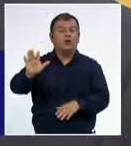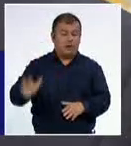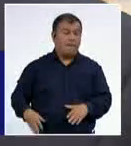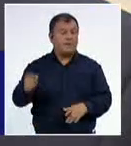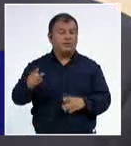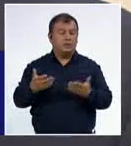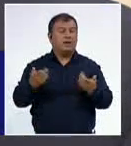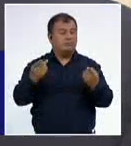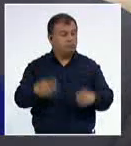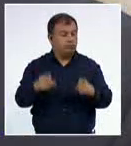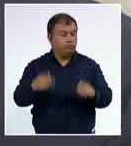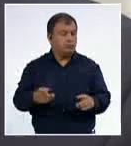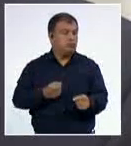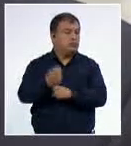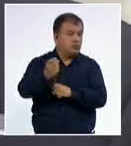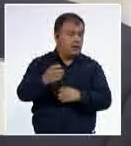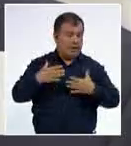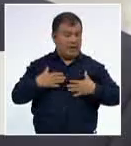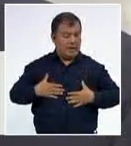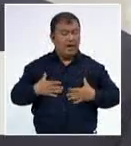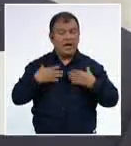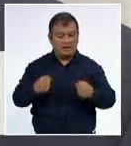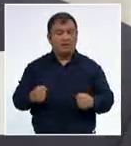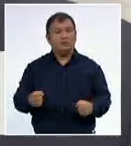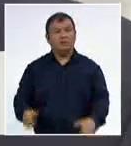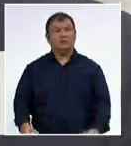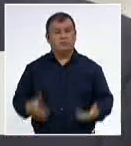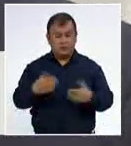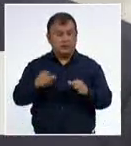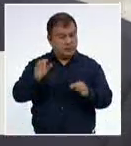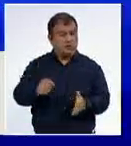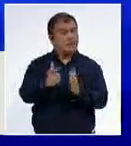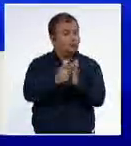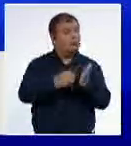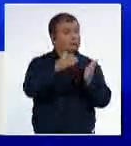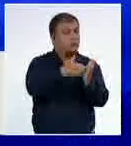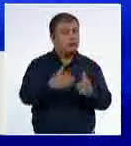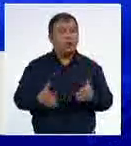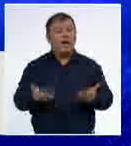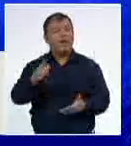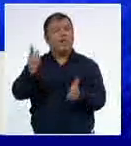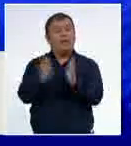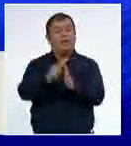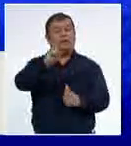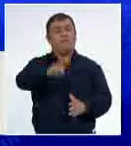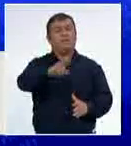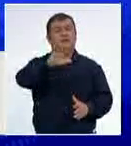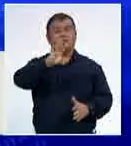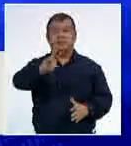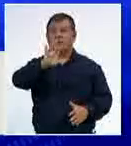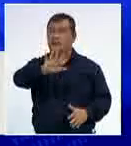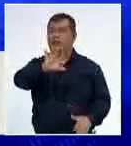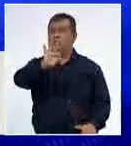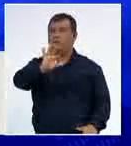estos graves perjuicios a la salud, a la integridad física. Se debería legislar. Pero existe la ley 27596